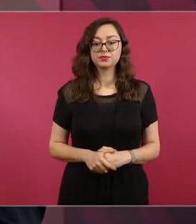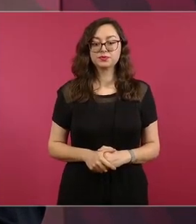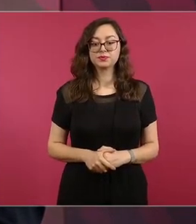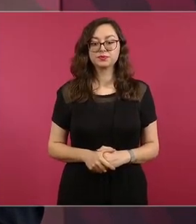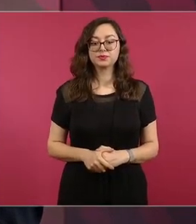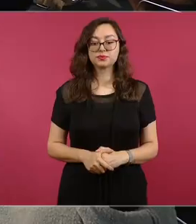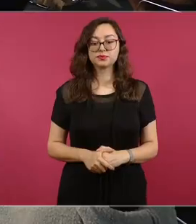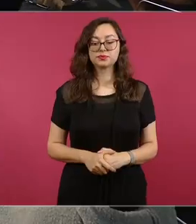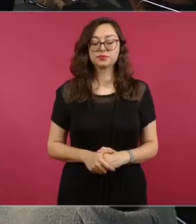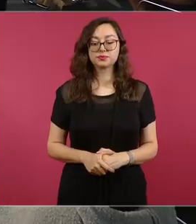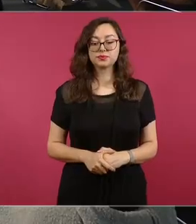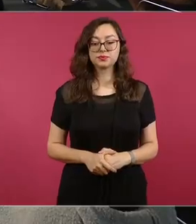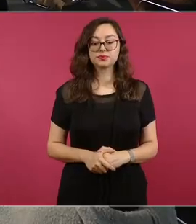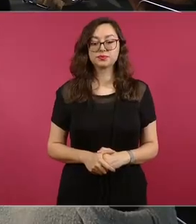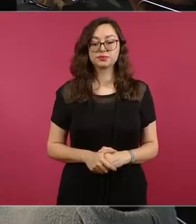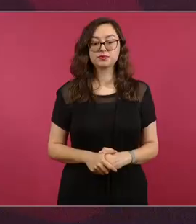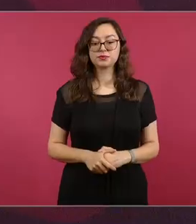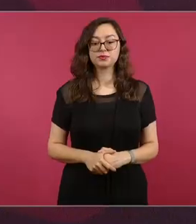Pero sí